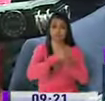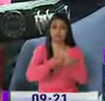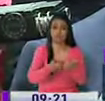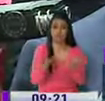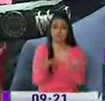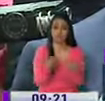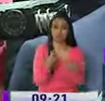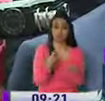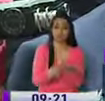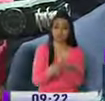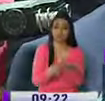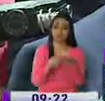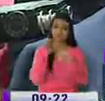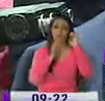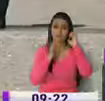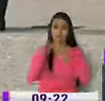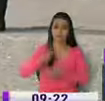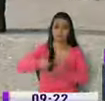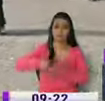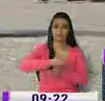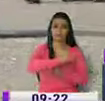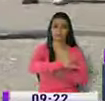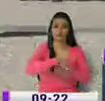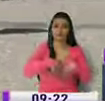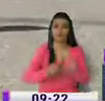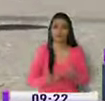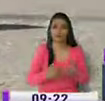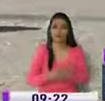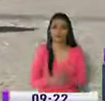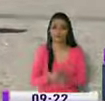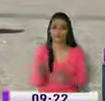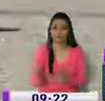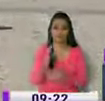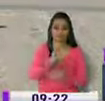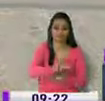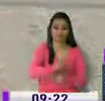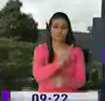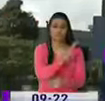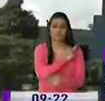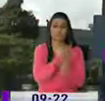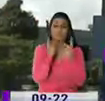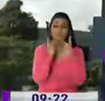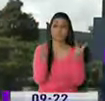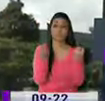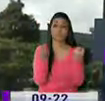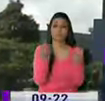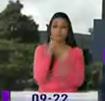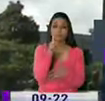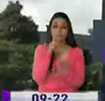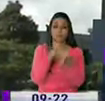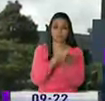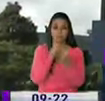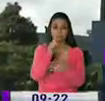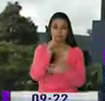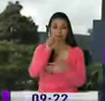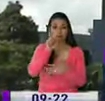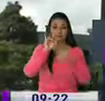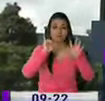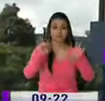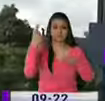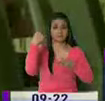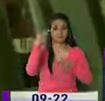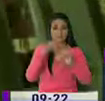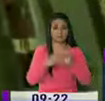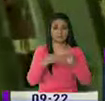discutir las estrategias y los tramos de devolución. La asignación para los establecimientos públicos es de 1.126 millones de